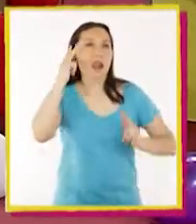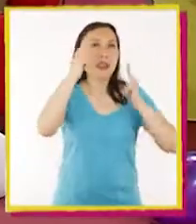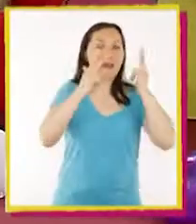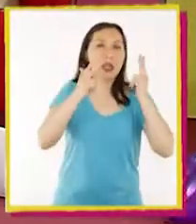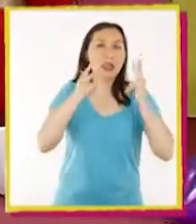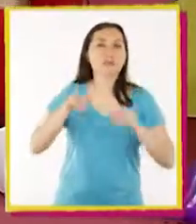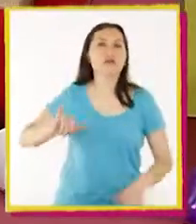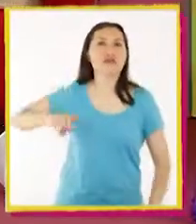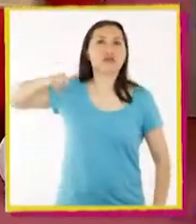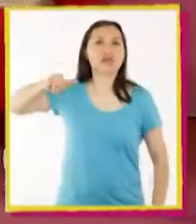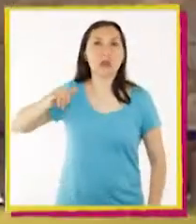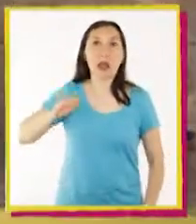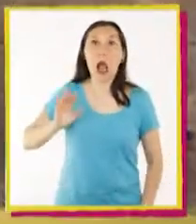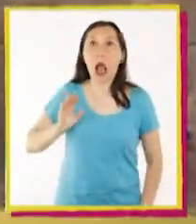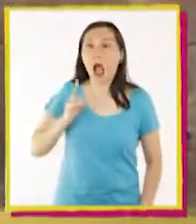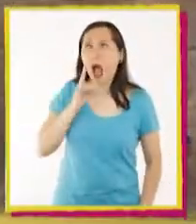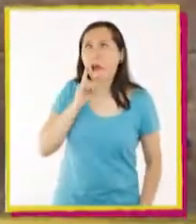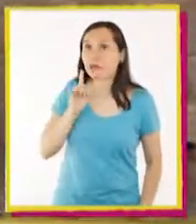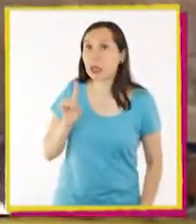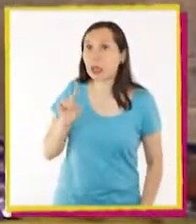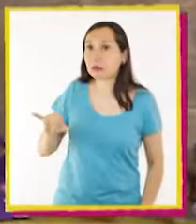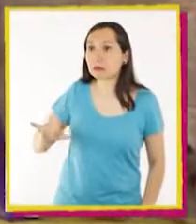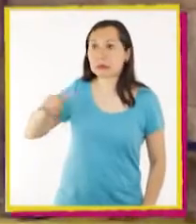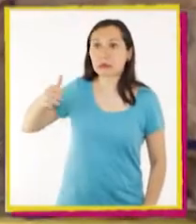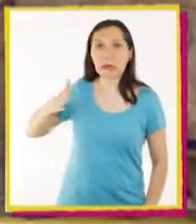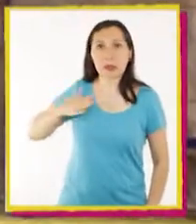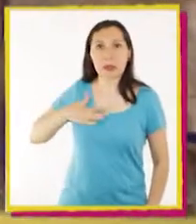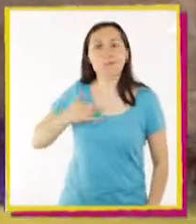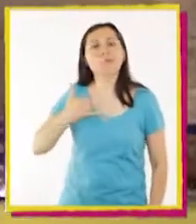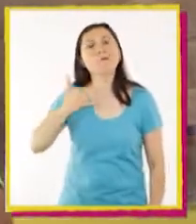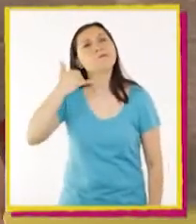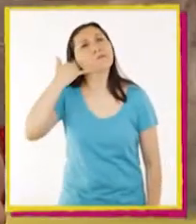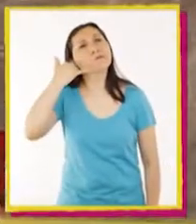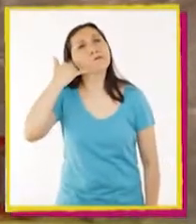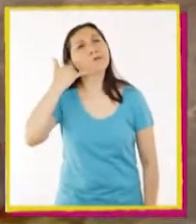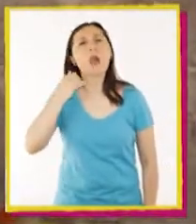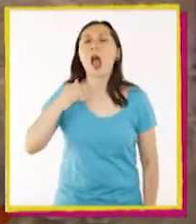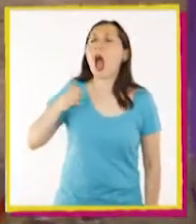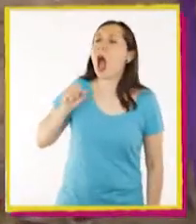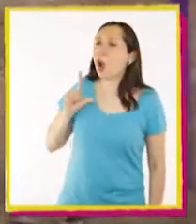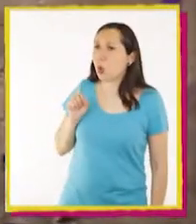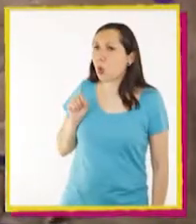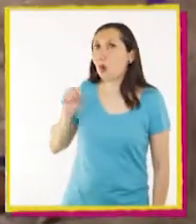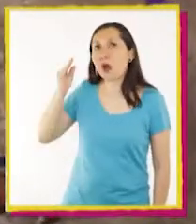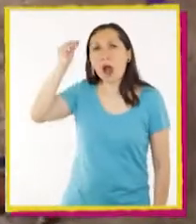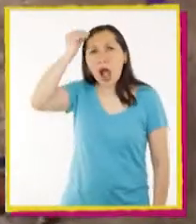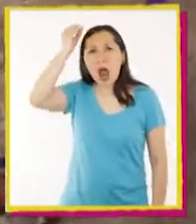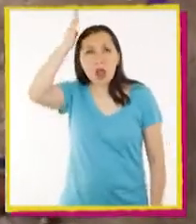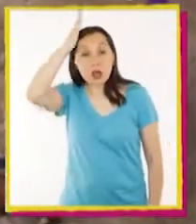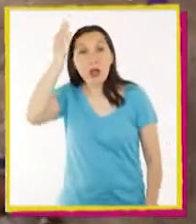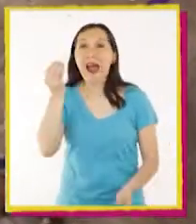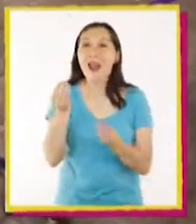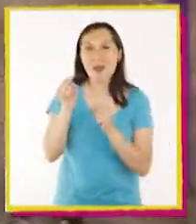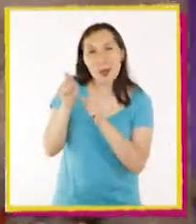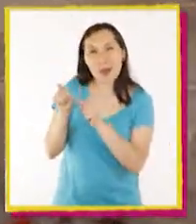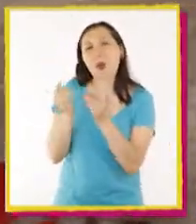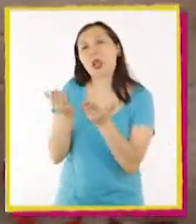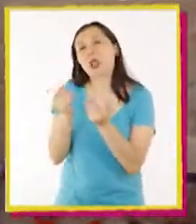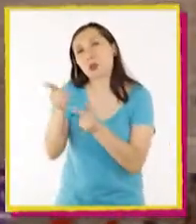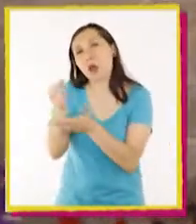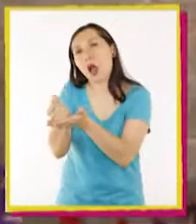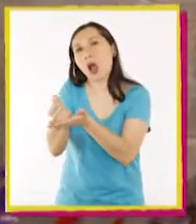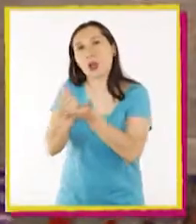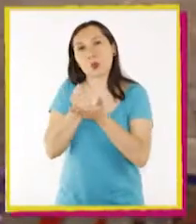bacán tu disfraz! A ver... Me están llamando. ¿Aló, Carolina? ¡Qué bueno que eres